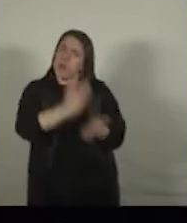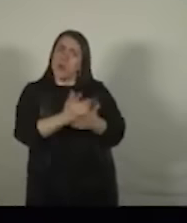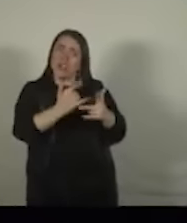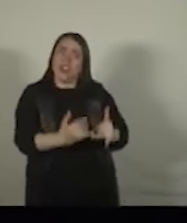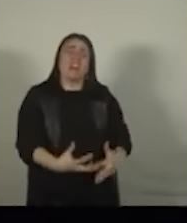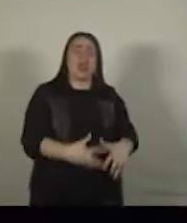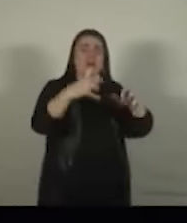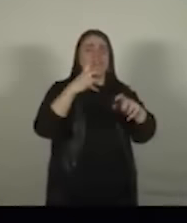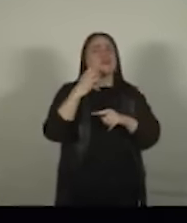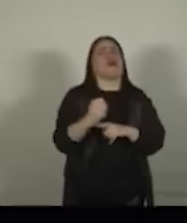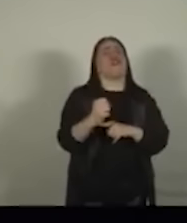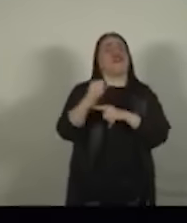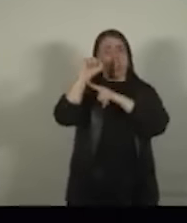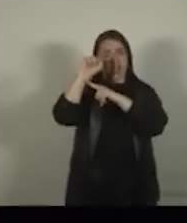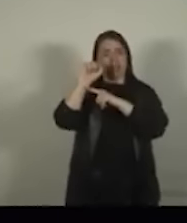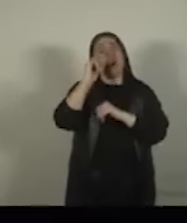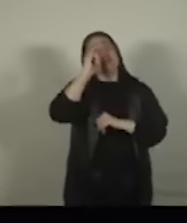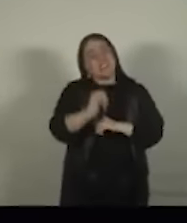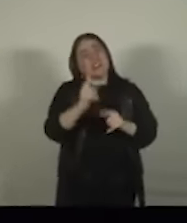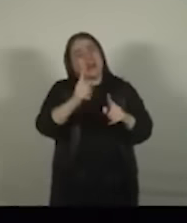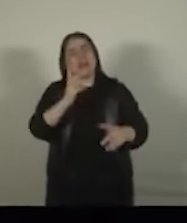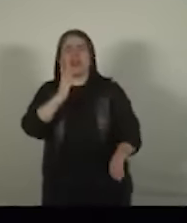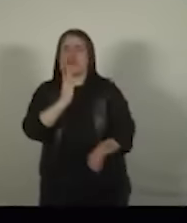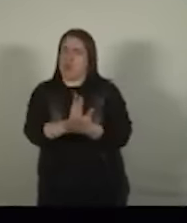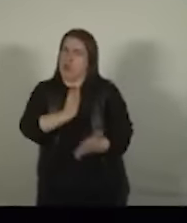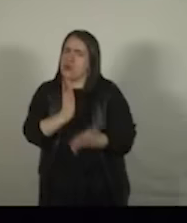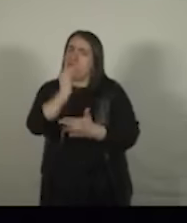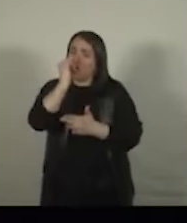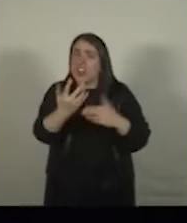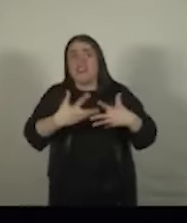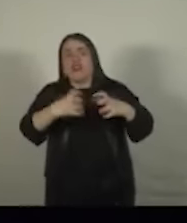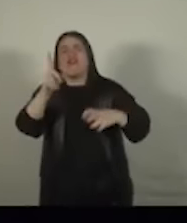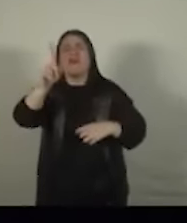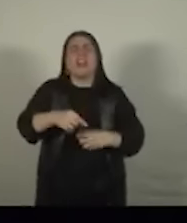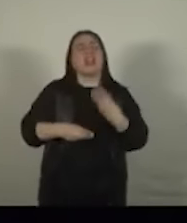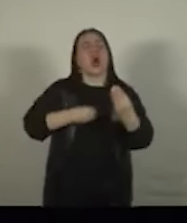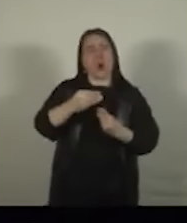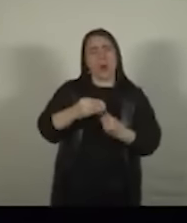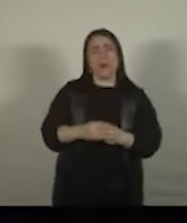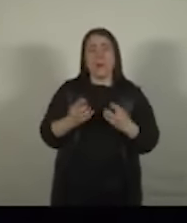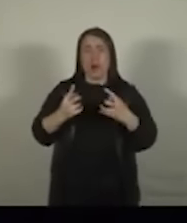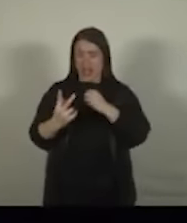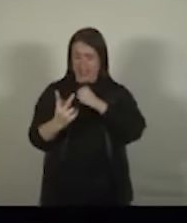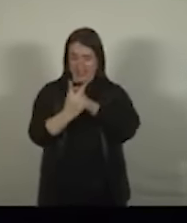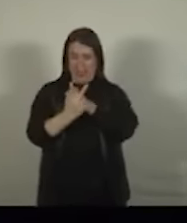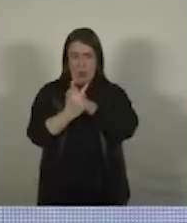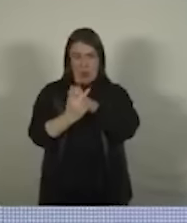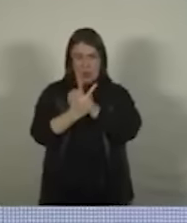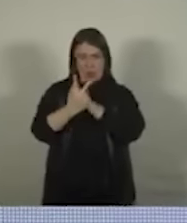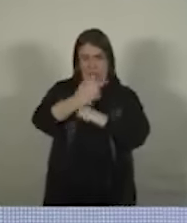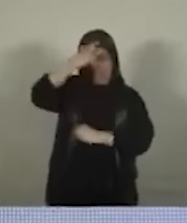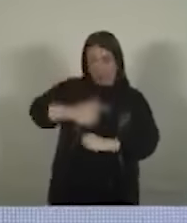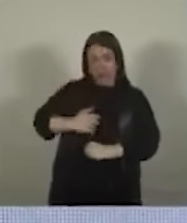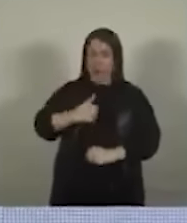Hay que poner a la seguridad por encima de las disputas. La seguridad es un derecho humano y